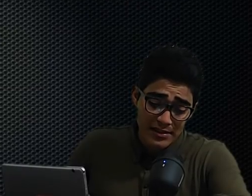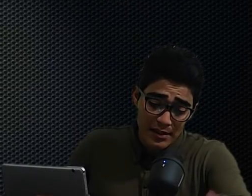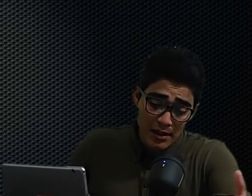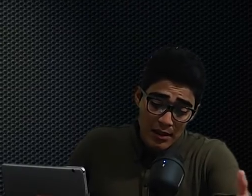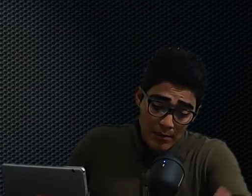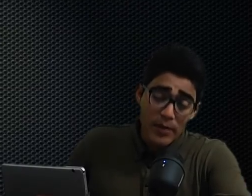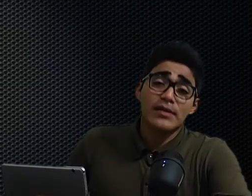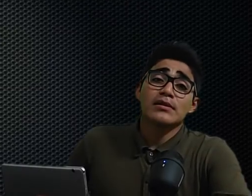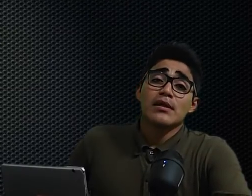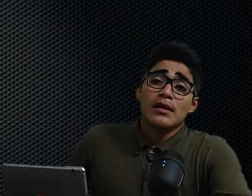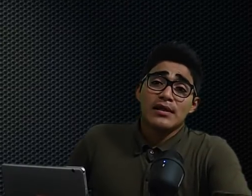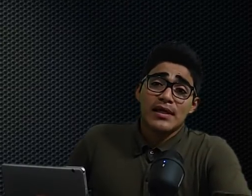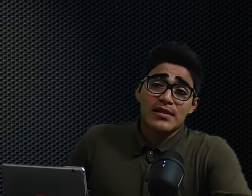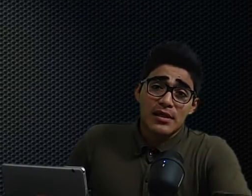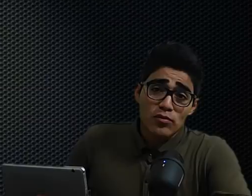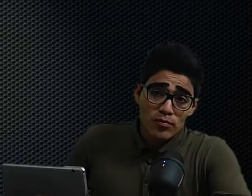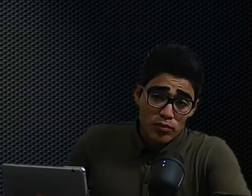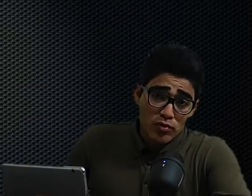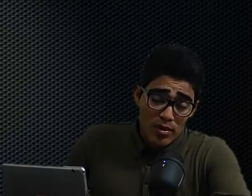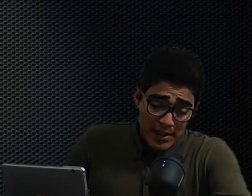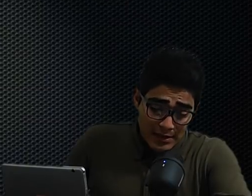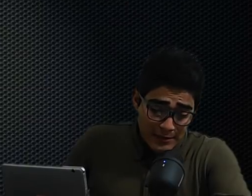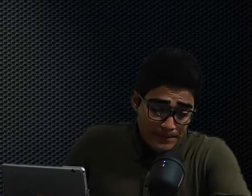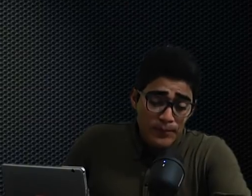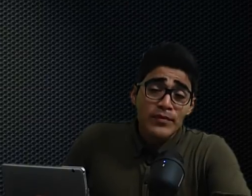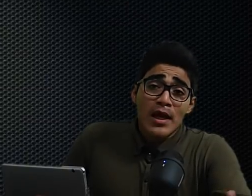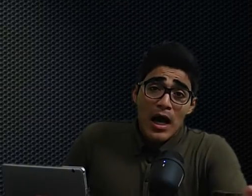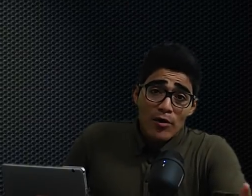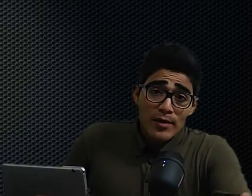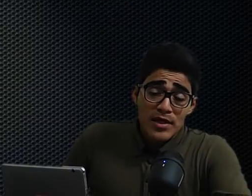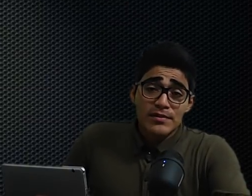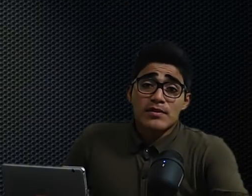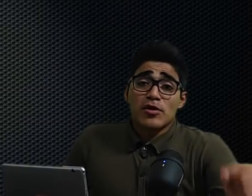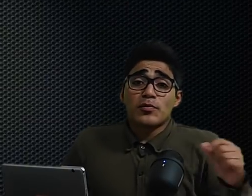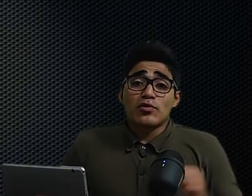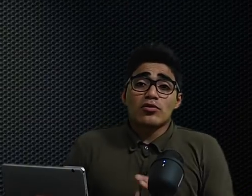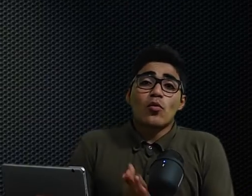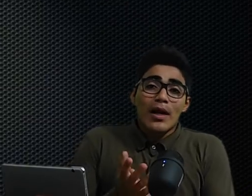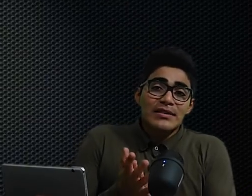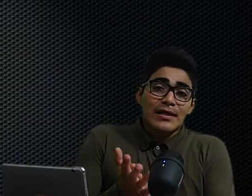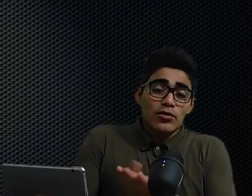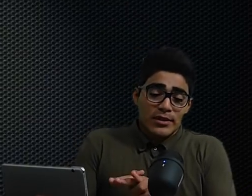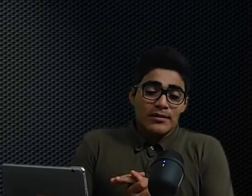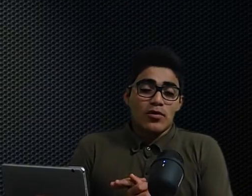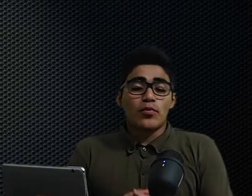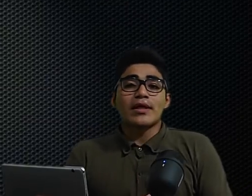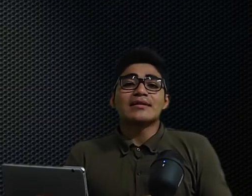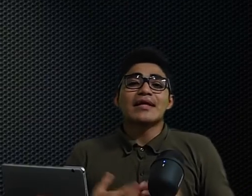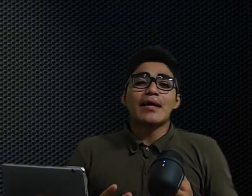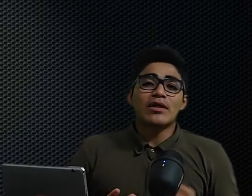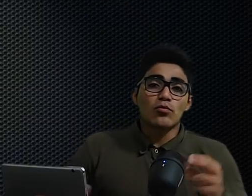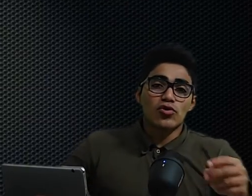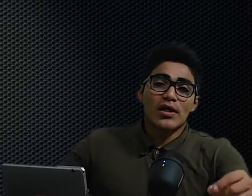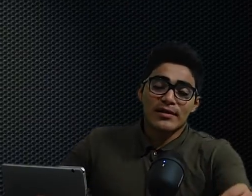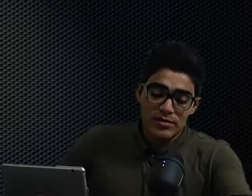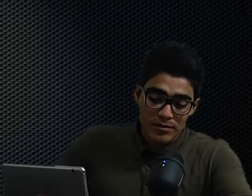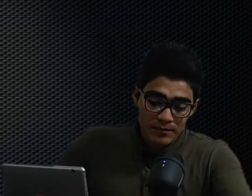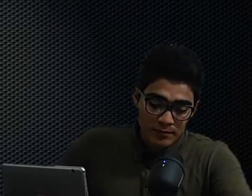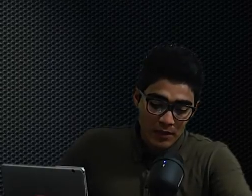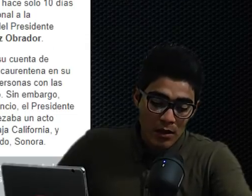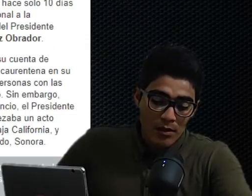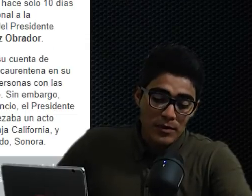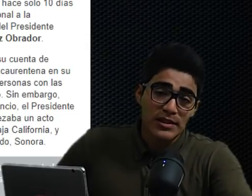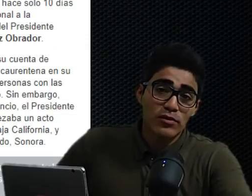que establece, pues, sasalud.mx. Ahora bien, mis estimados pregoneros, ¿cuál es la nota o por qué está llamando mucho la